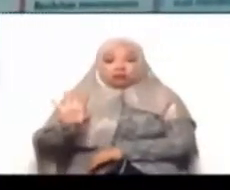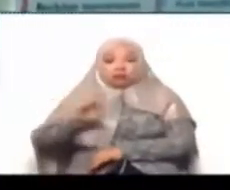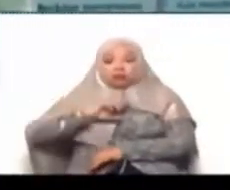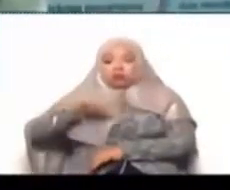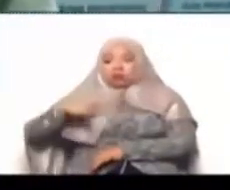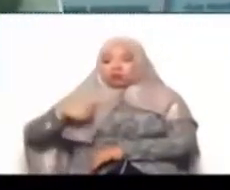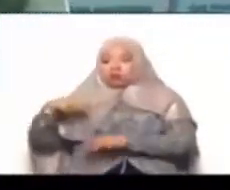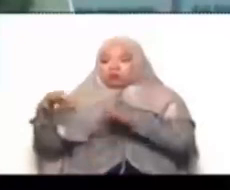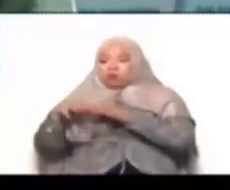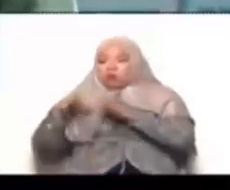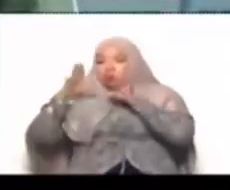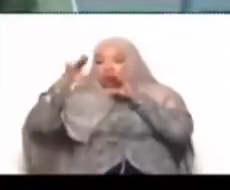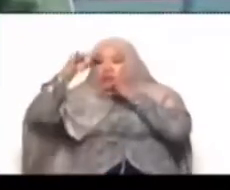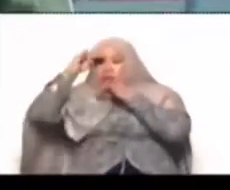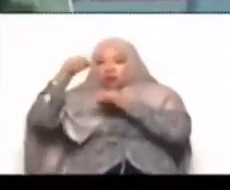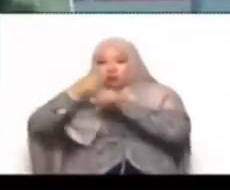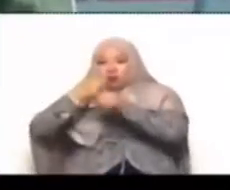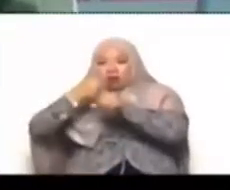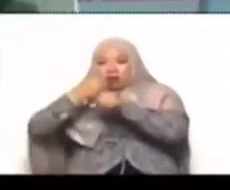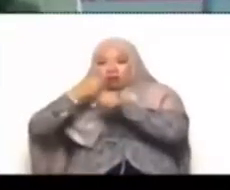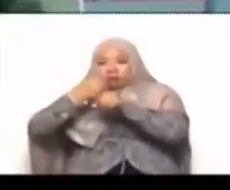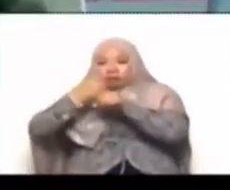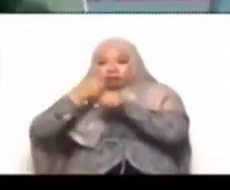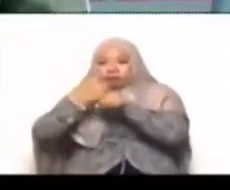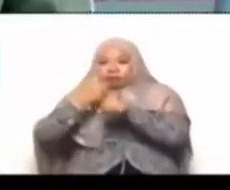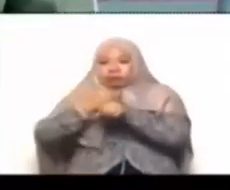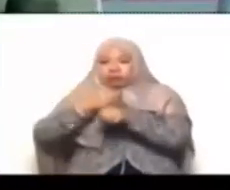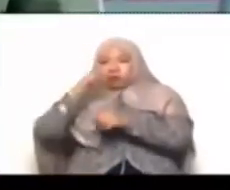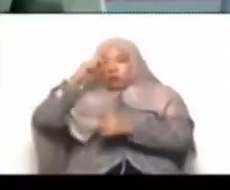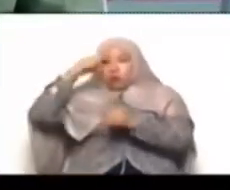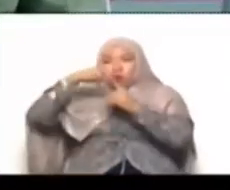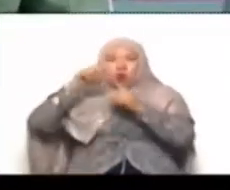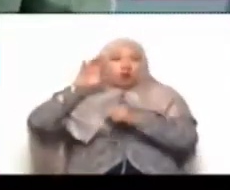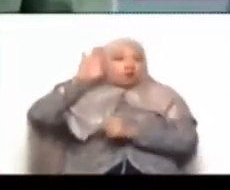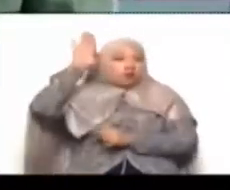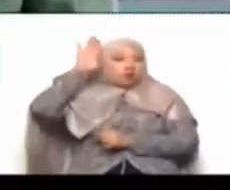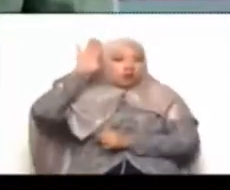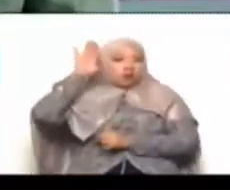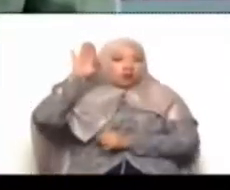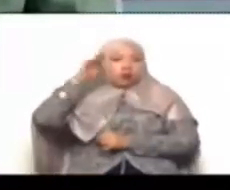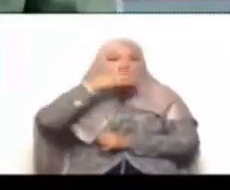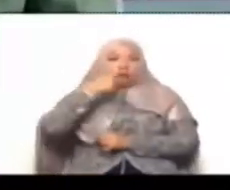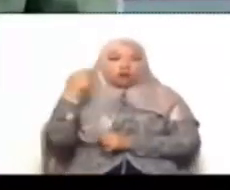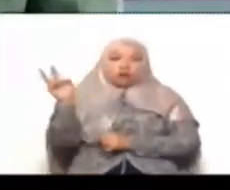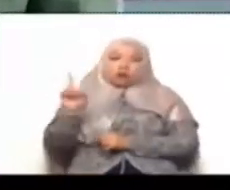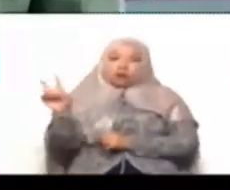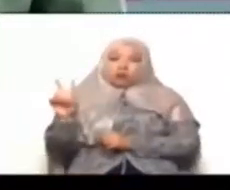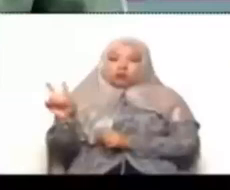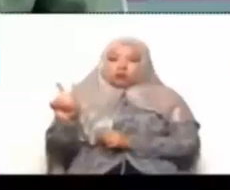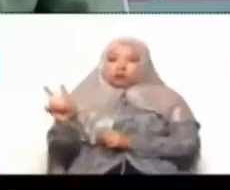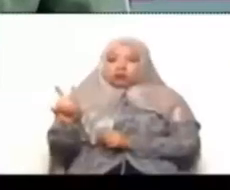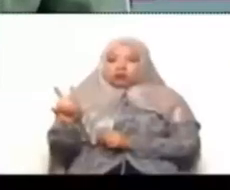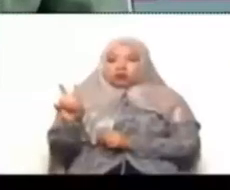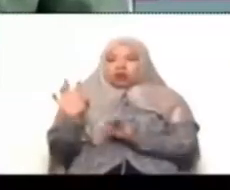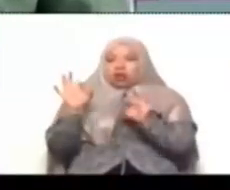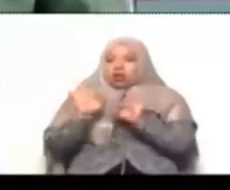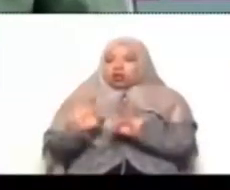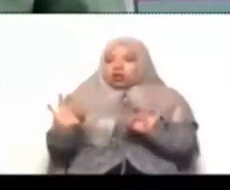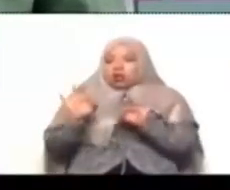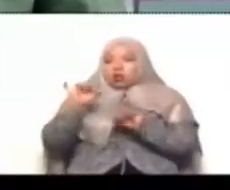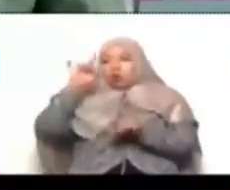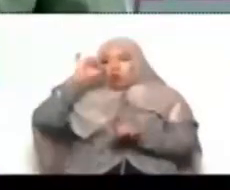nosotros. A nosotros nos corresponde trabajar por el progreso, el crecimiento, la mejoría de Venezuela, y de ahí nadie nos va a